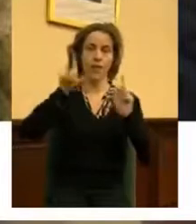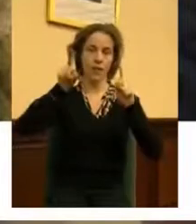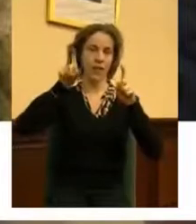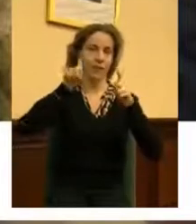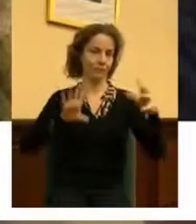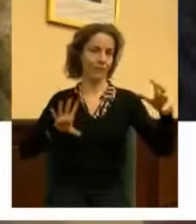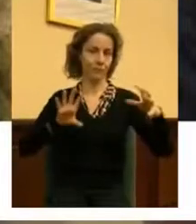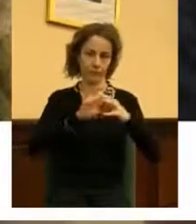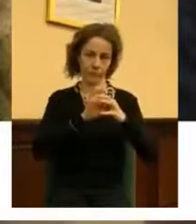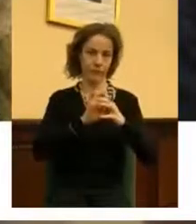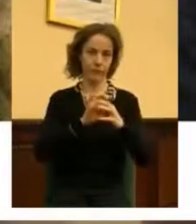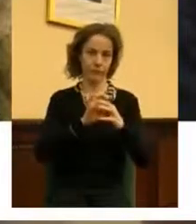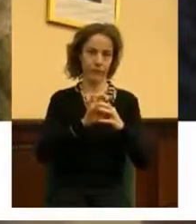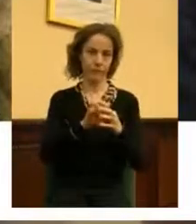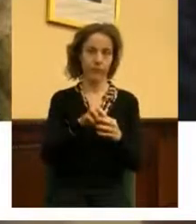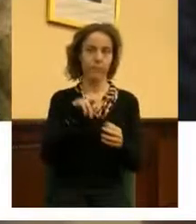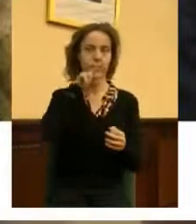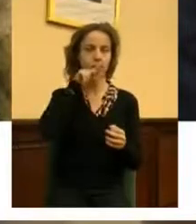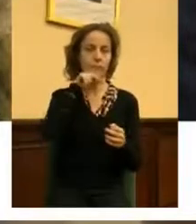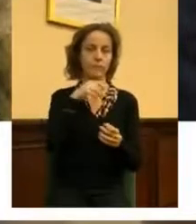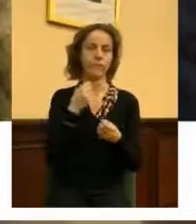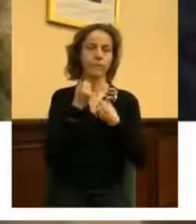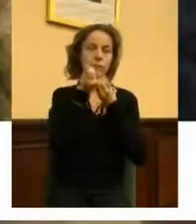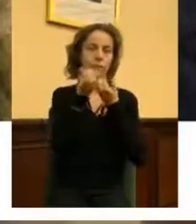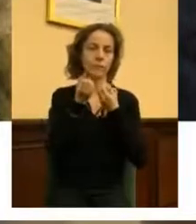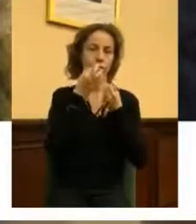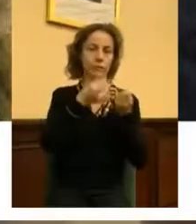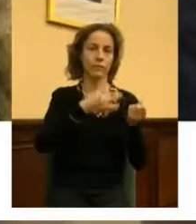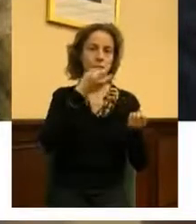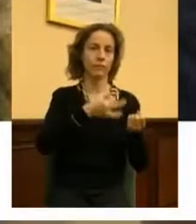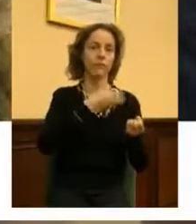de la Carta de Ciudades Educadoras. Gracias, Nati.